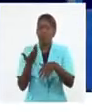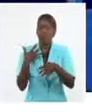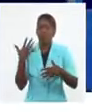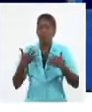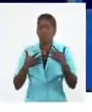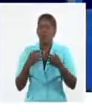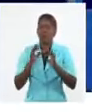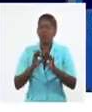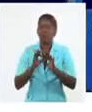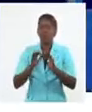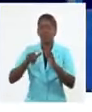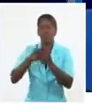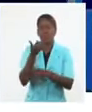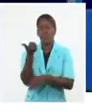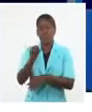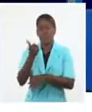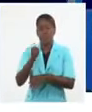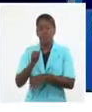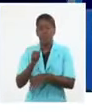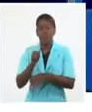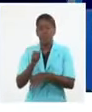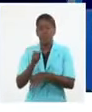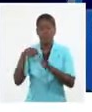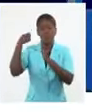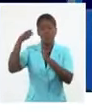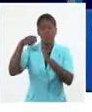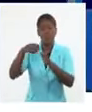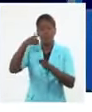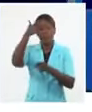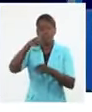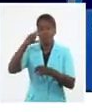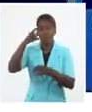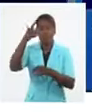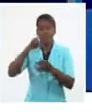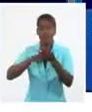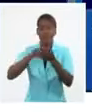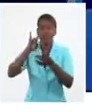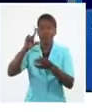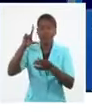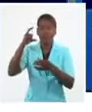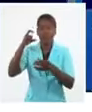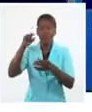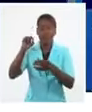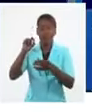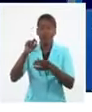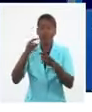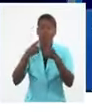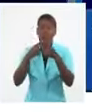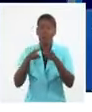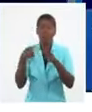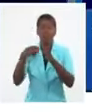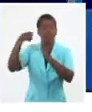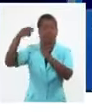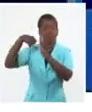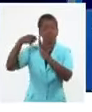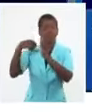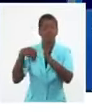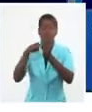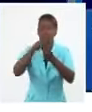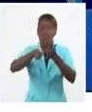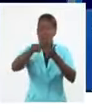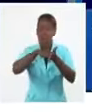Cine Acapulco, pero el festival va a estar programando sus películas hasta el día 12, de manera que el fin de semana vamos a programar los